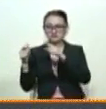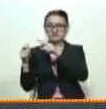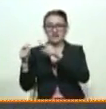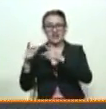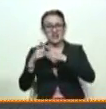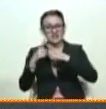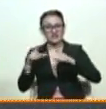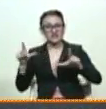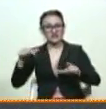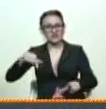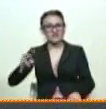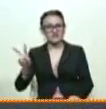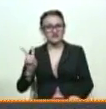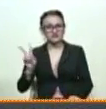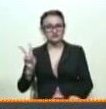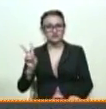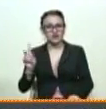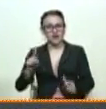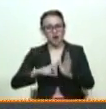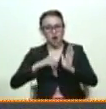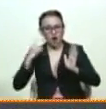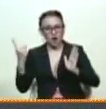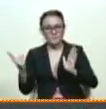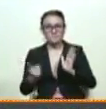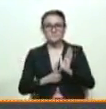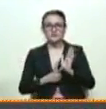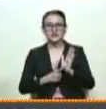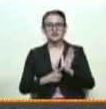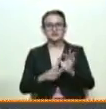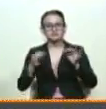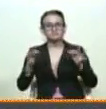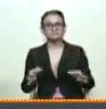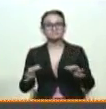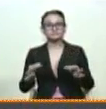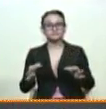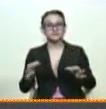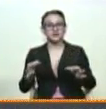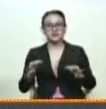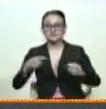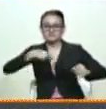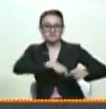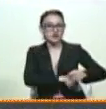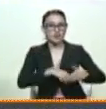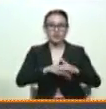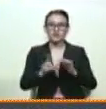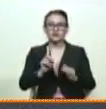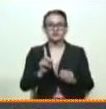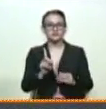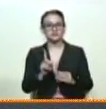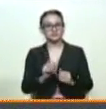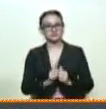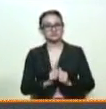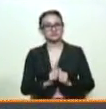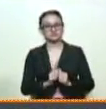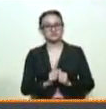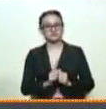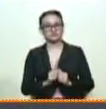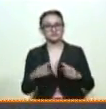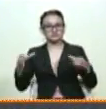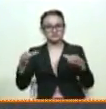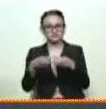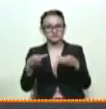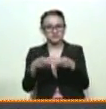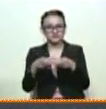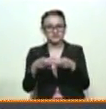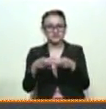mi patria no esté completamente asegurada. Fin de la cita, discurso en el